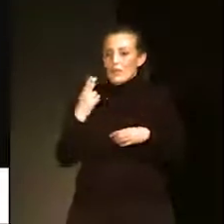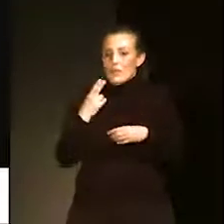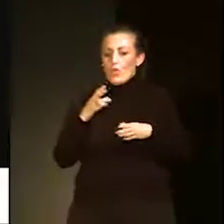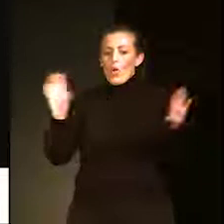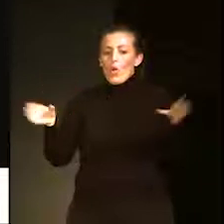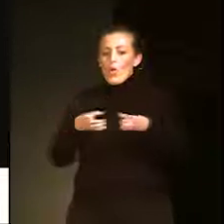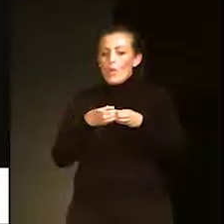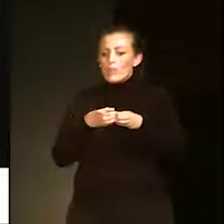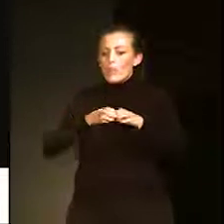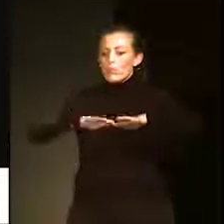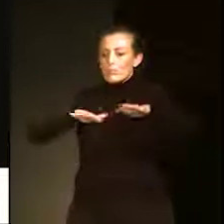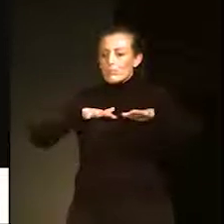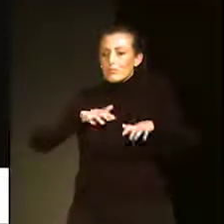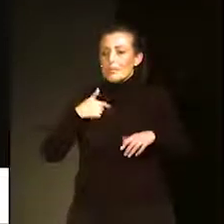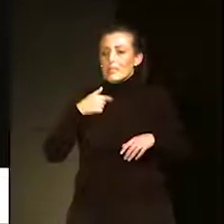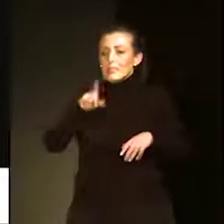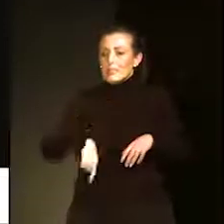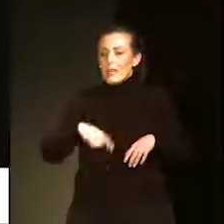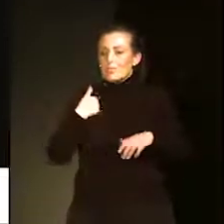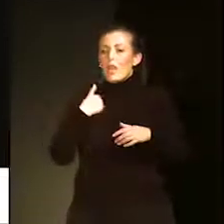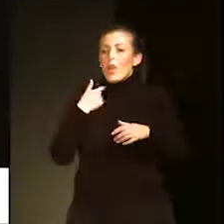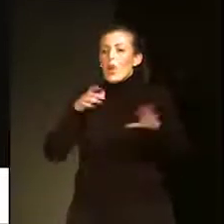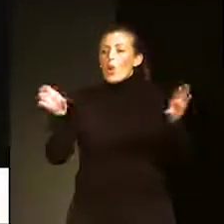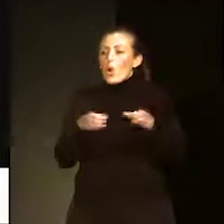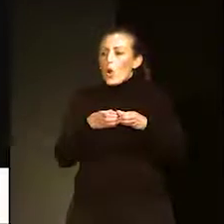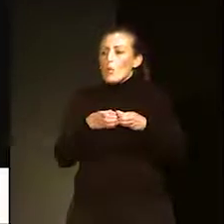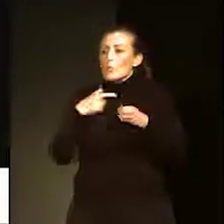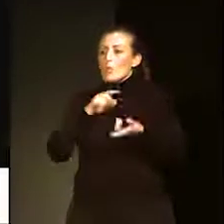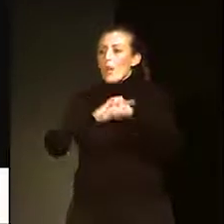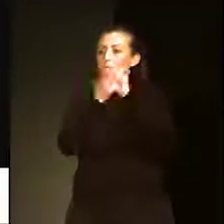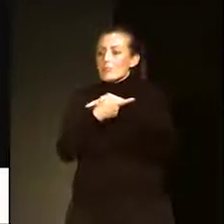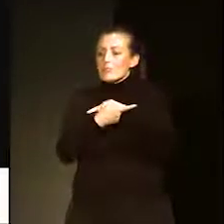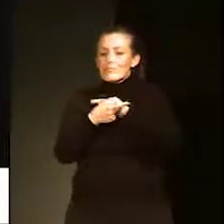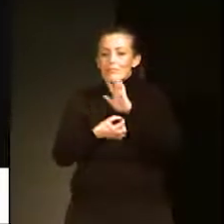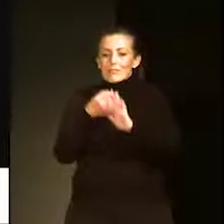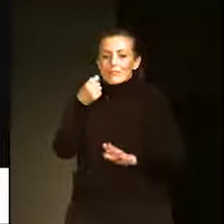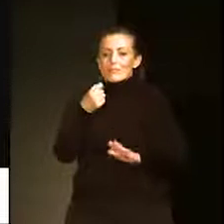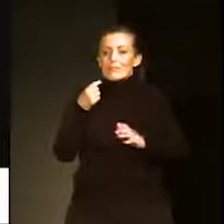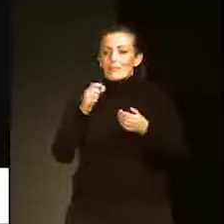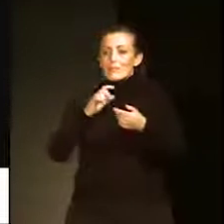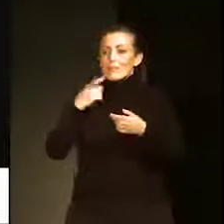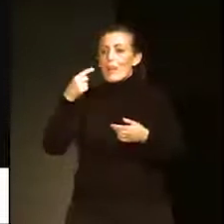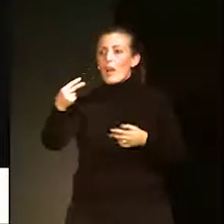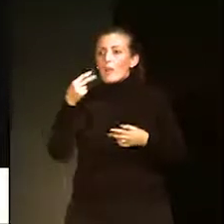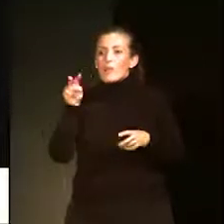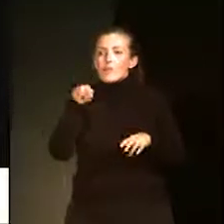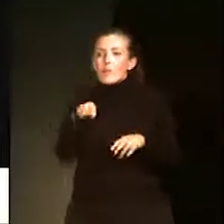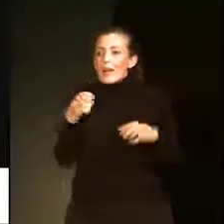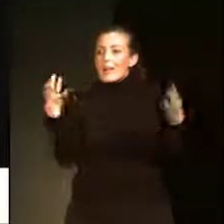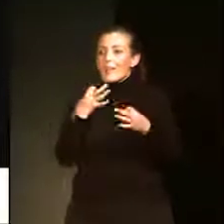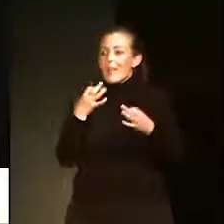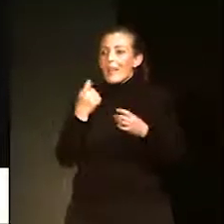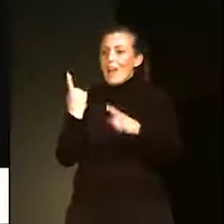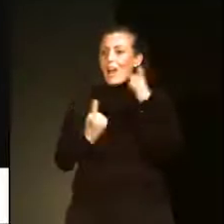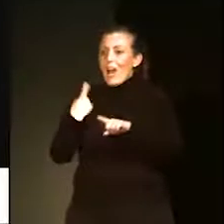colectivo activo y, sobre todo, que está endeudado en cómo cambiar la realidad y hacernos ver con otras gafas aquello que